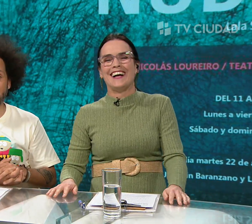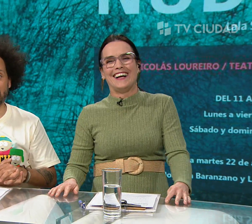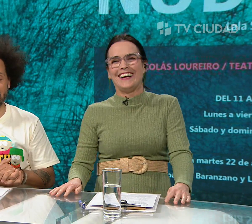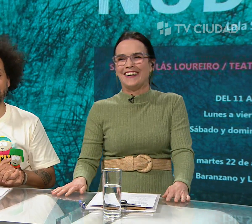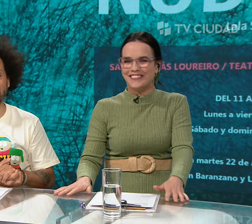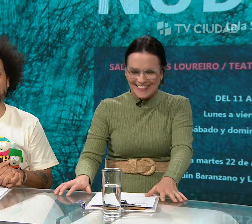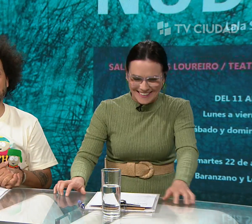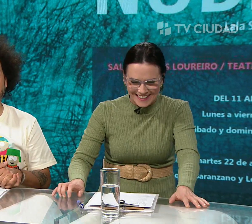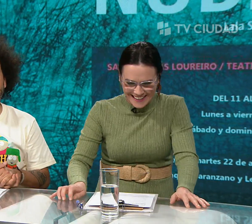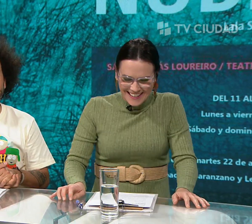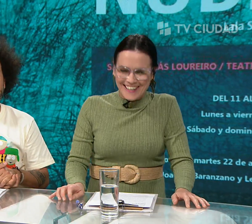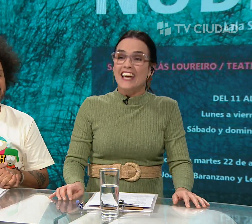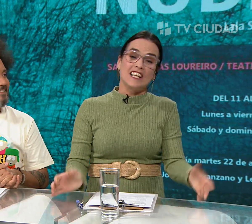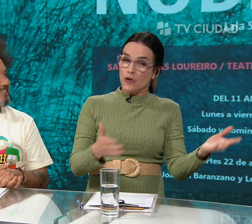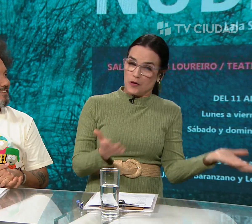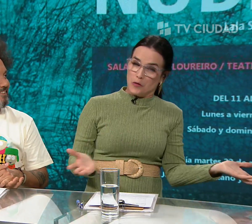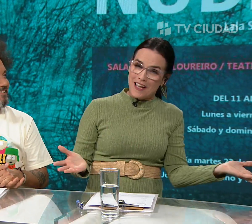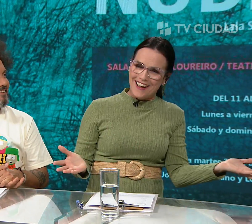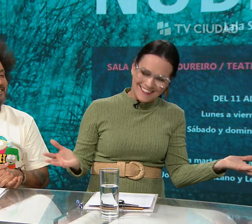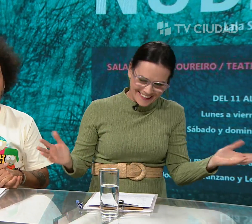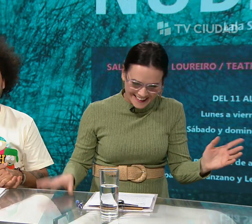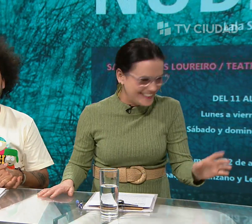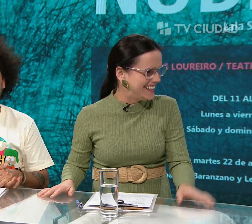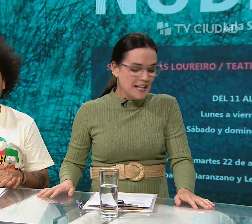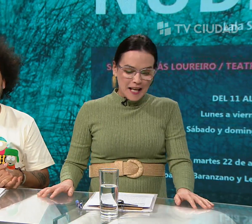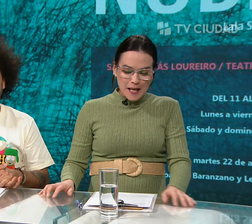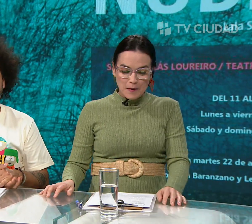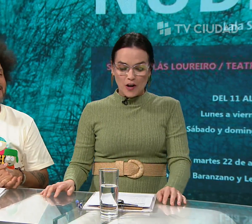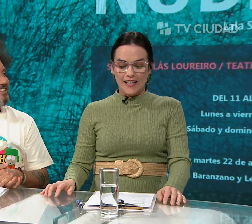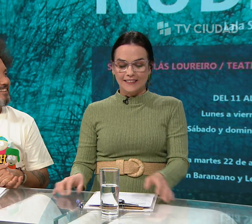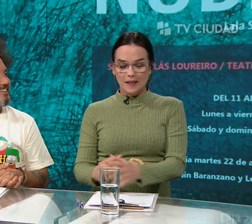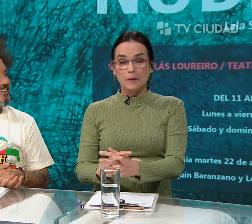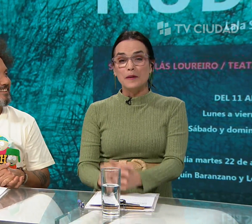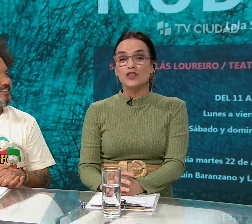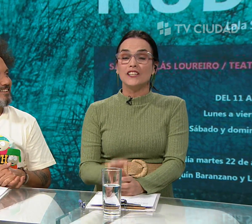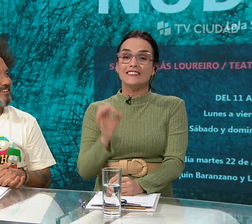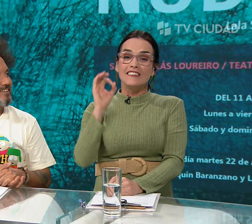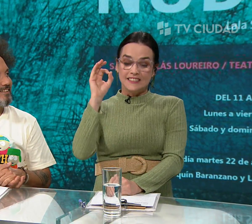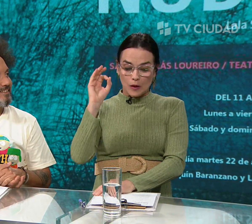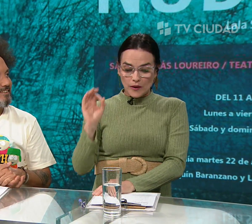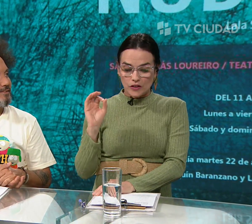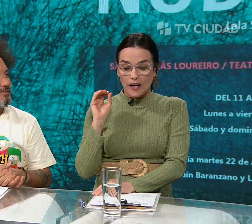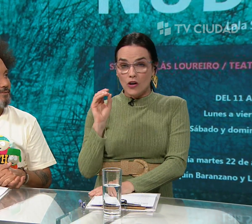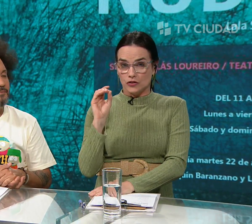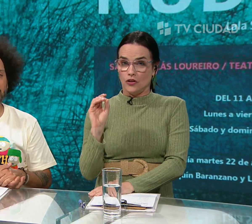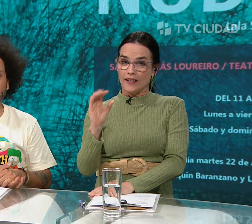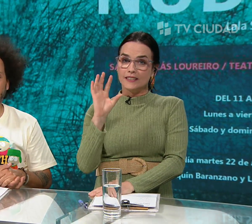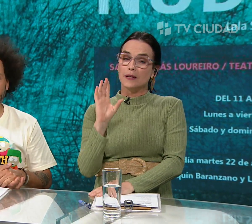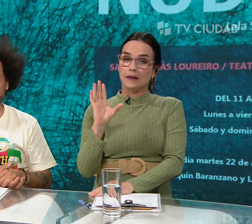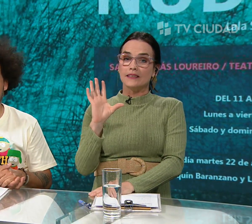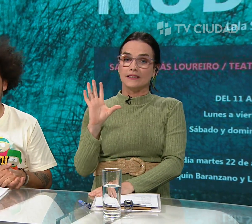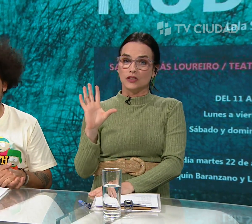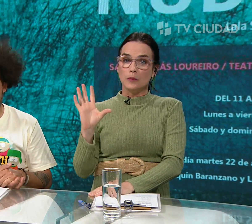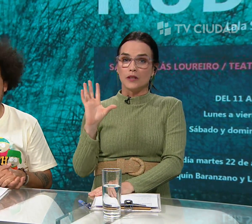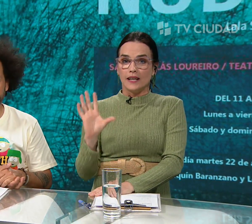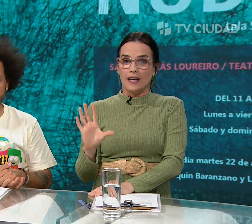mucho ella lo conoce muy bien y bueno en este momento y hasta el 24 de agosto Así